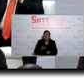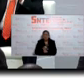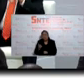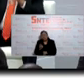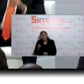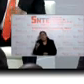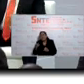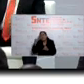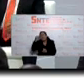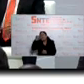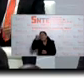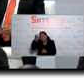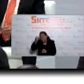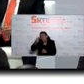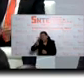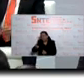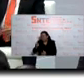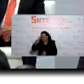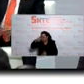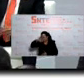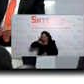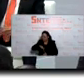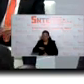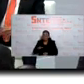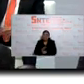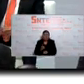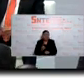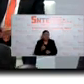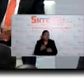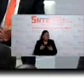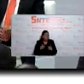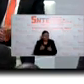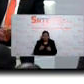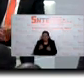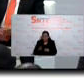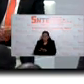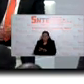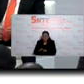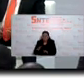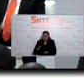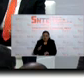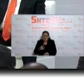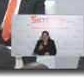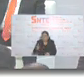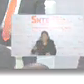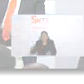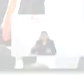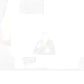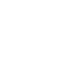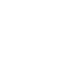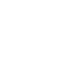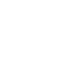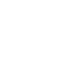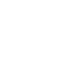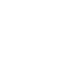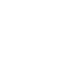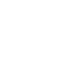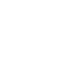estereotipado, no comprendemos, si no comprendemos cómo están reaccionando los alumnos, no podremos comprender cómo aprende